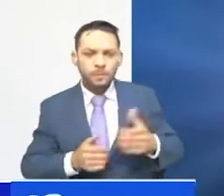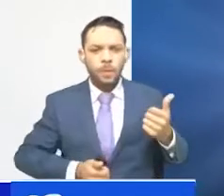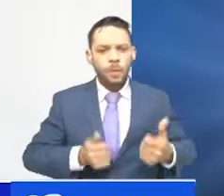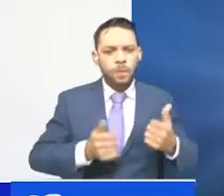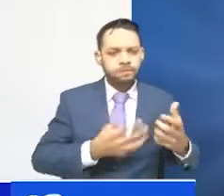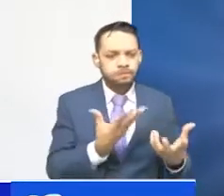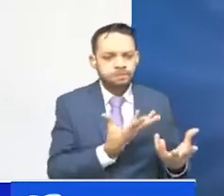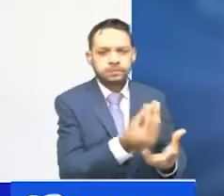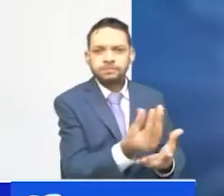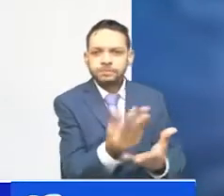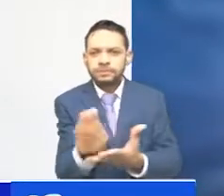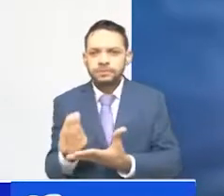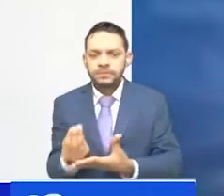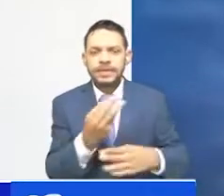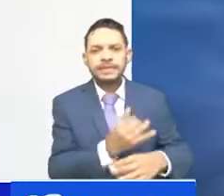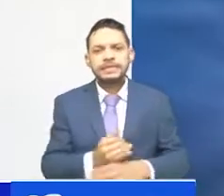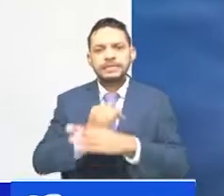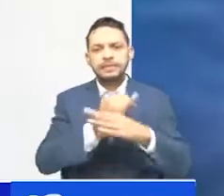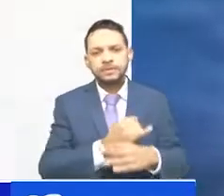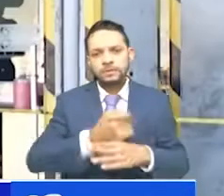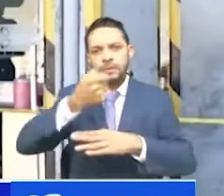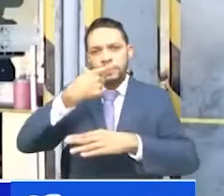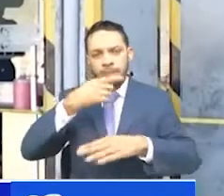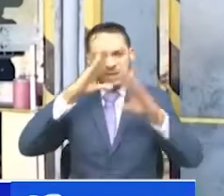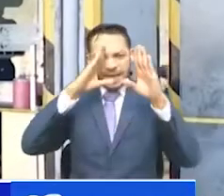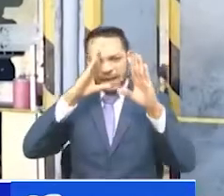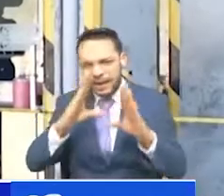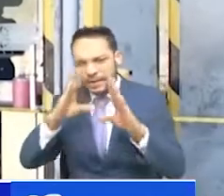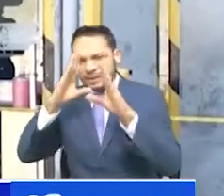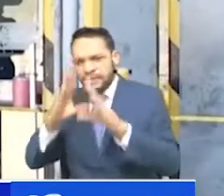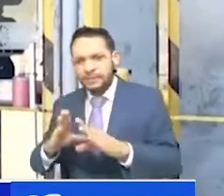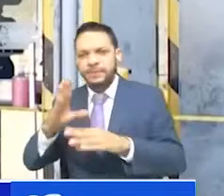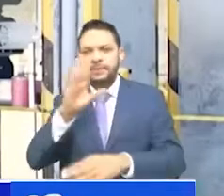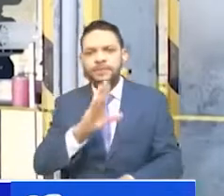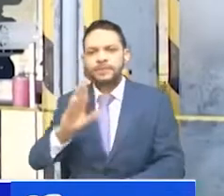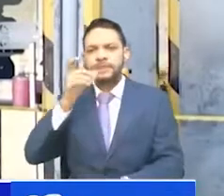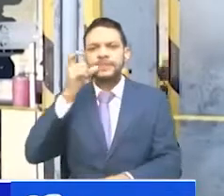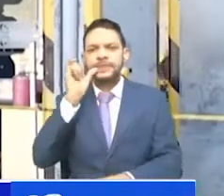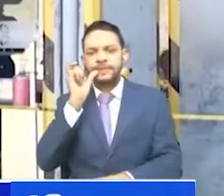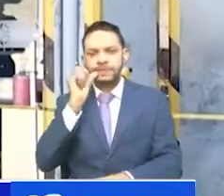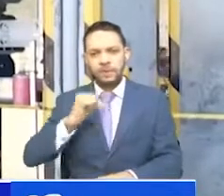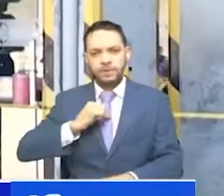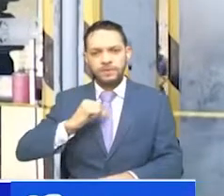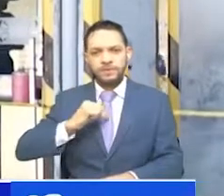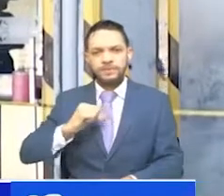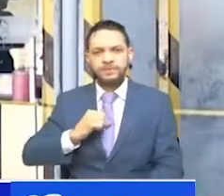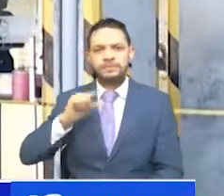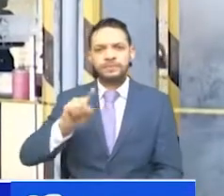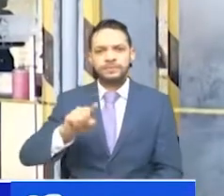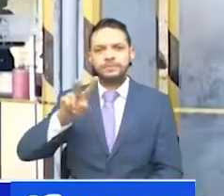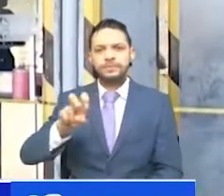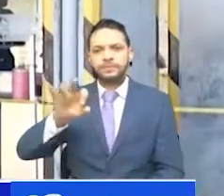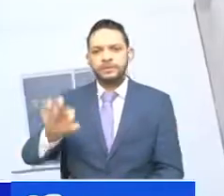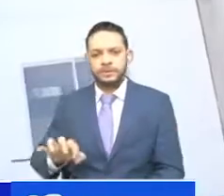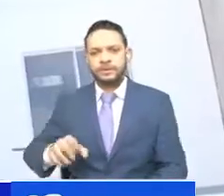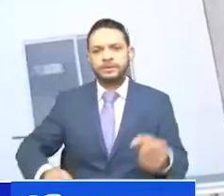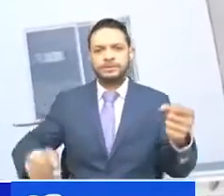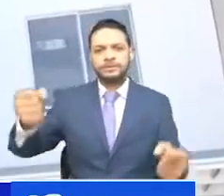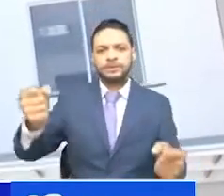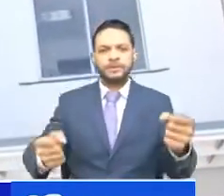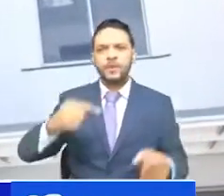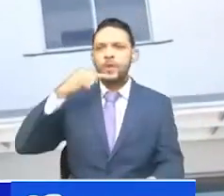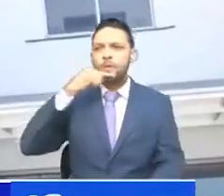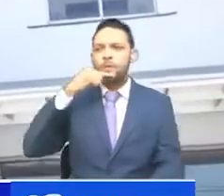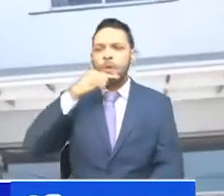estas instituciones para atender esa emergencia. En Caldas se cuenta actualmente con 178 ambulancias para afrontar